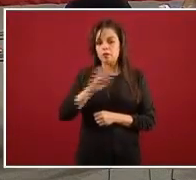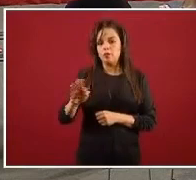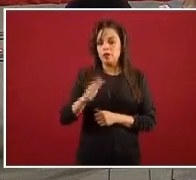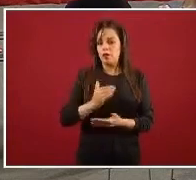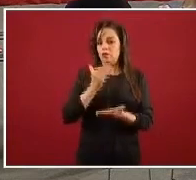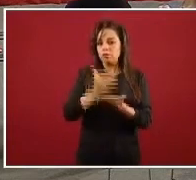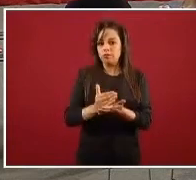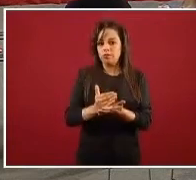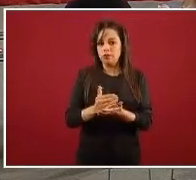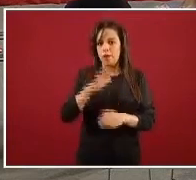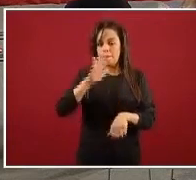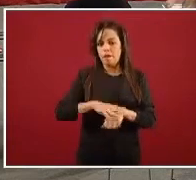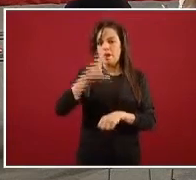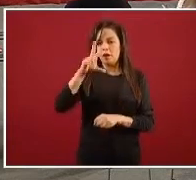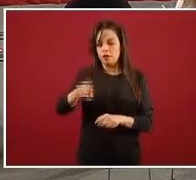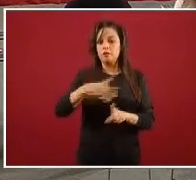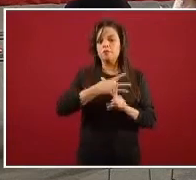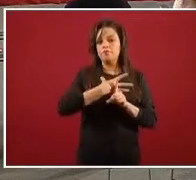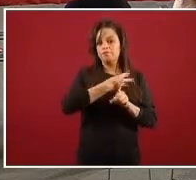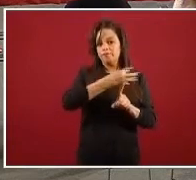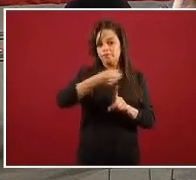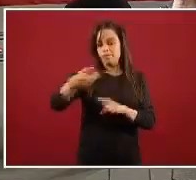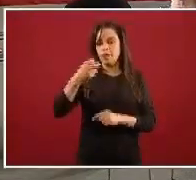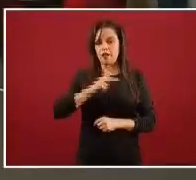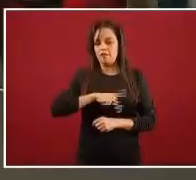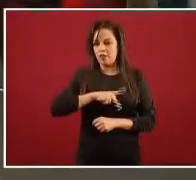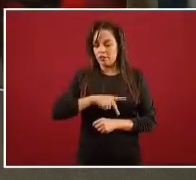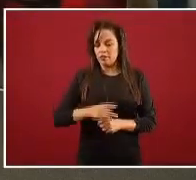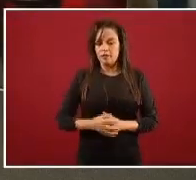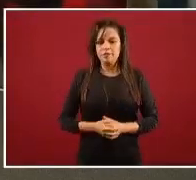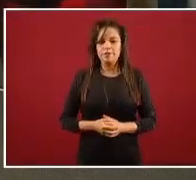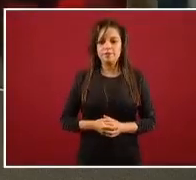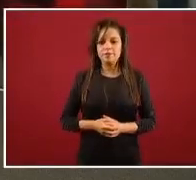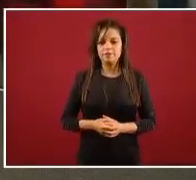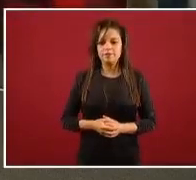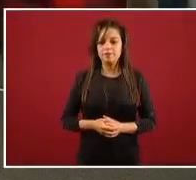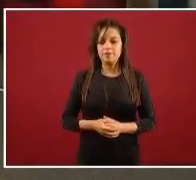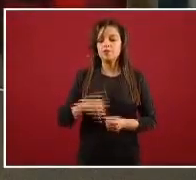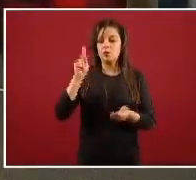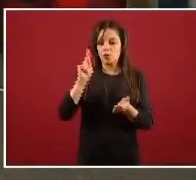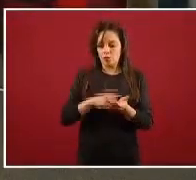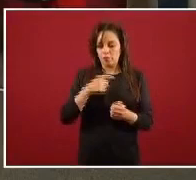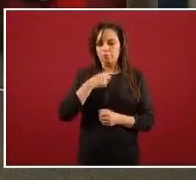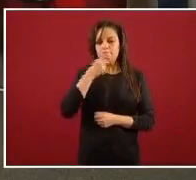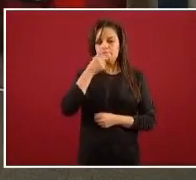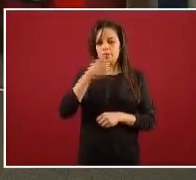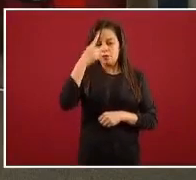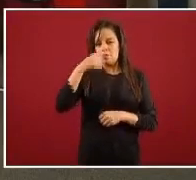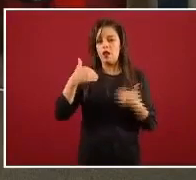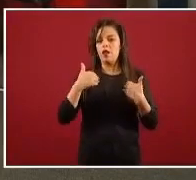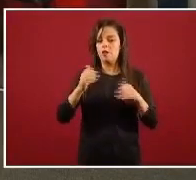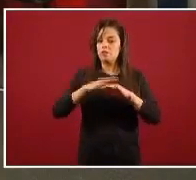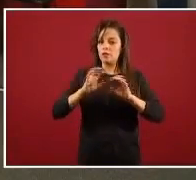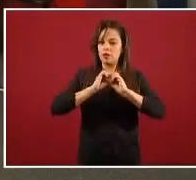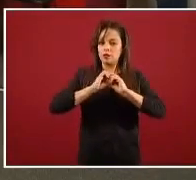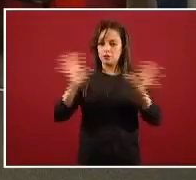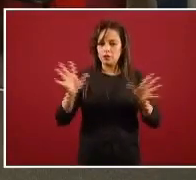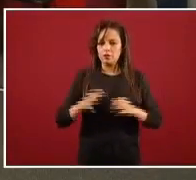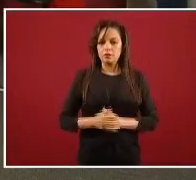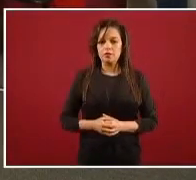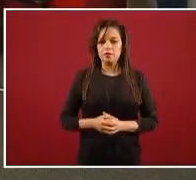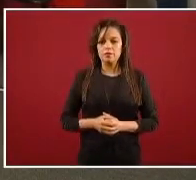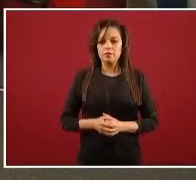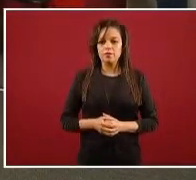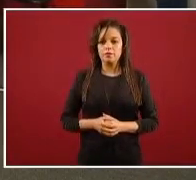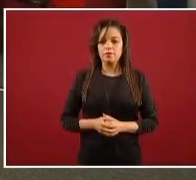la transmisión de este virus. Reitero, para que quede muy claro, no es posible, ni